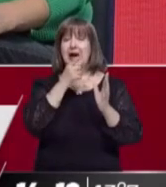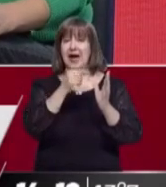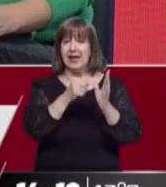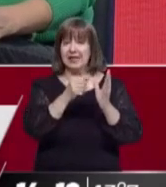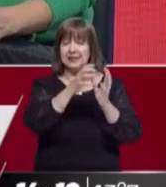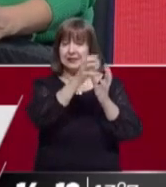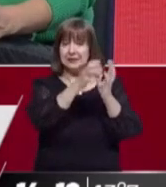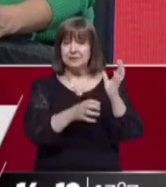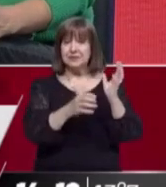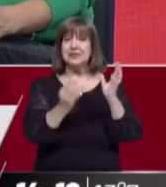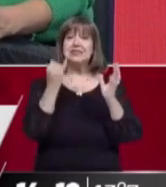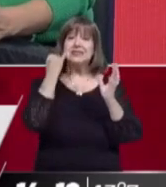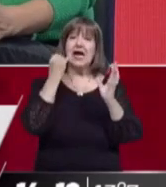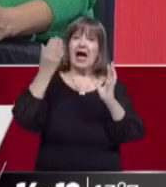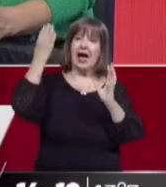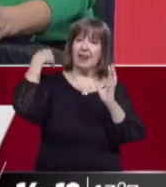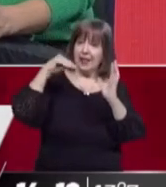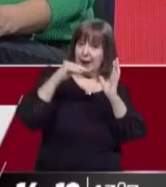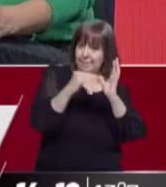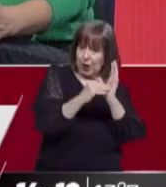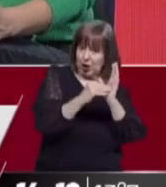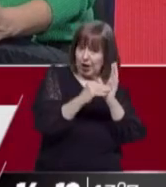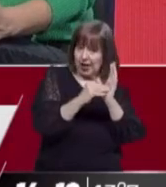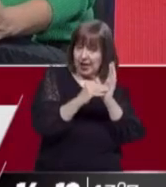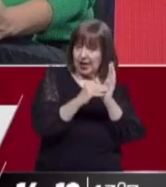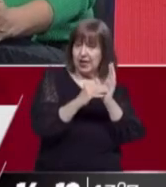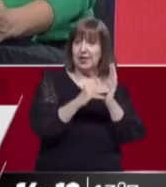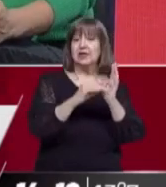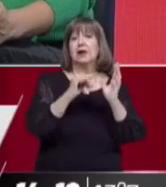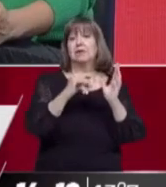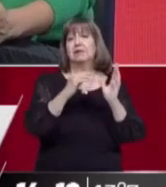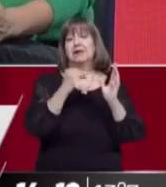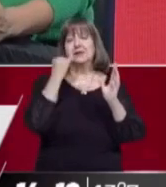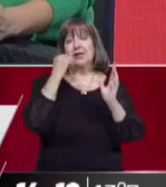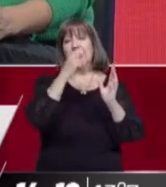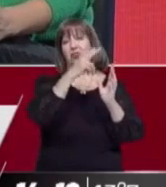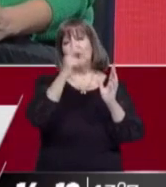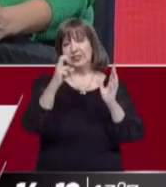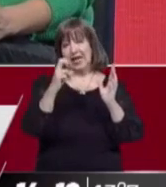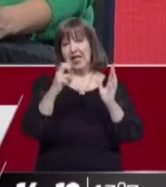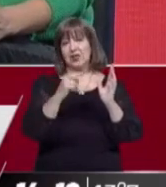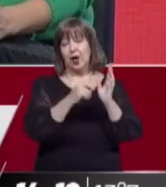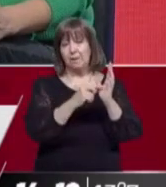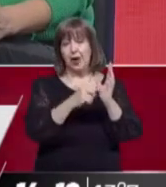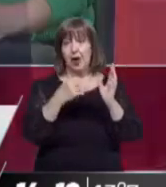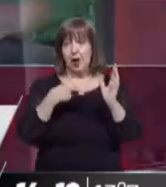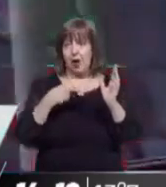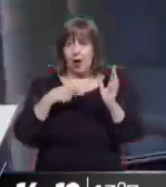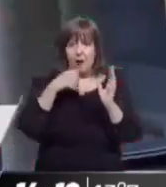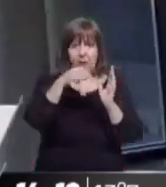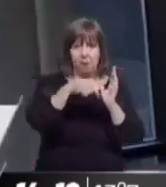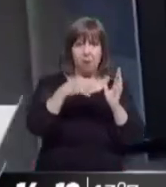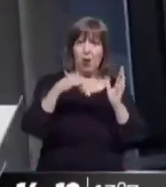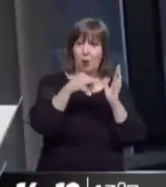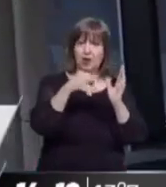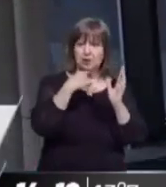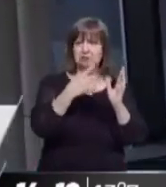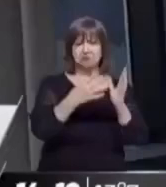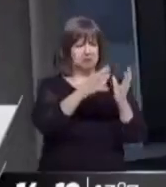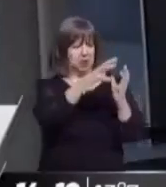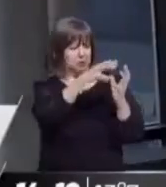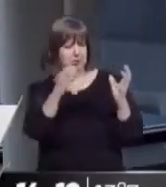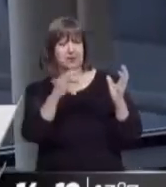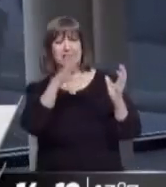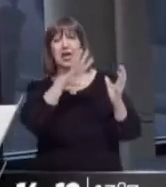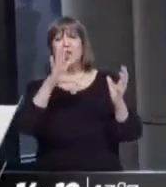número, digamos, ya figuraba antes y se seguía cobrando 200 pesos, pero por lo menos la gente que hoy viajó acá a la terminal nos dijeron que en el caso